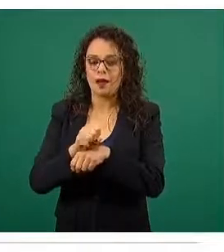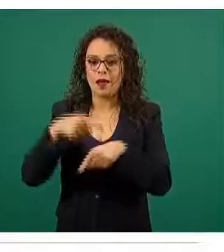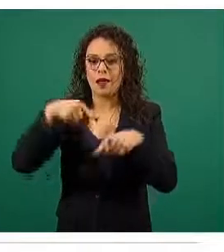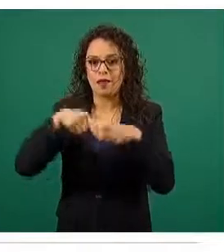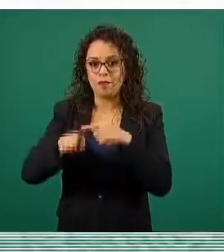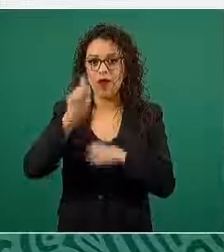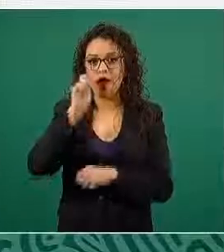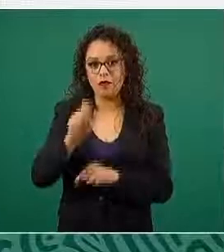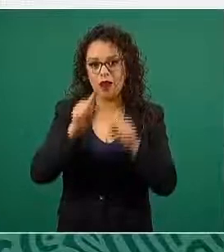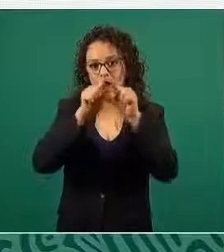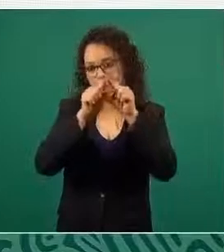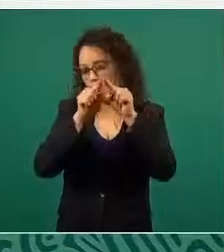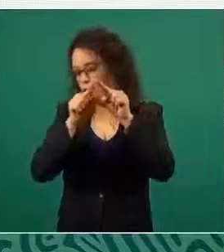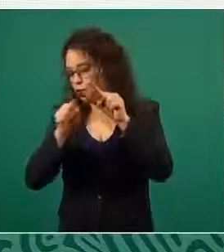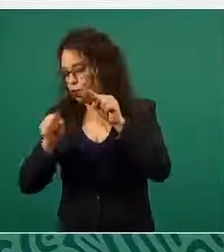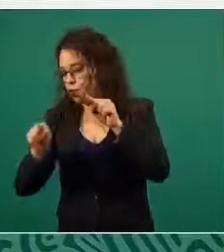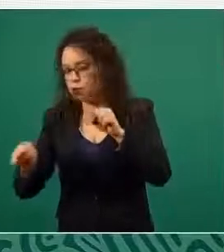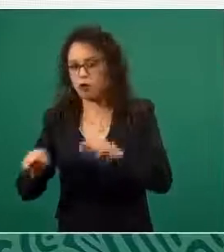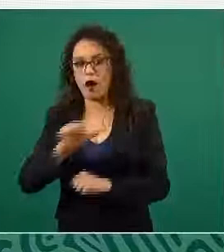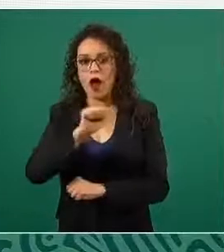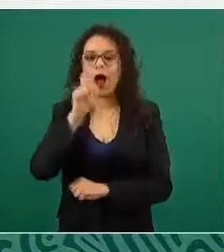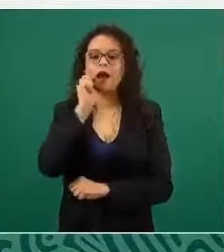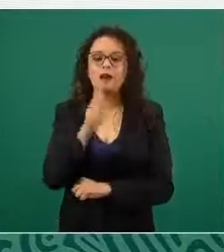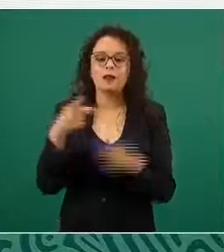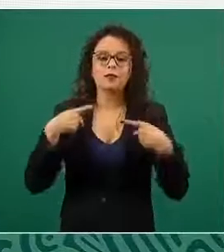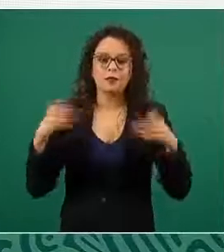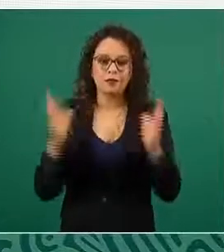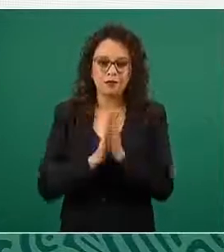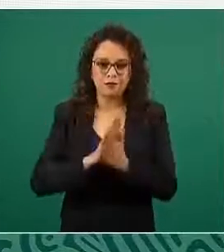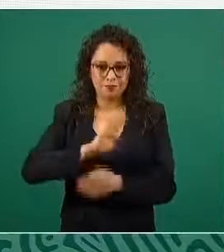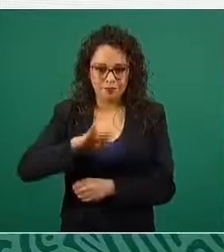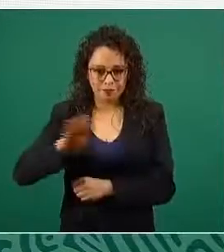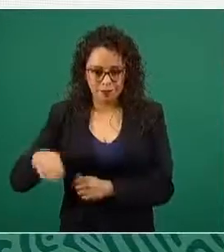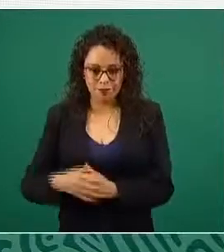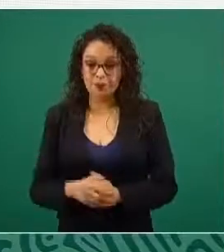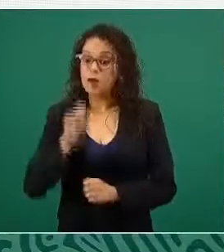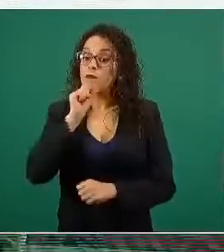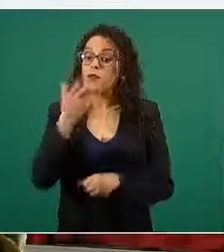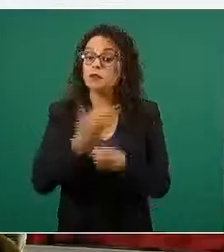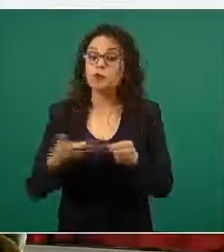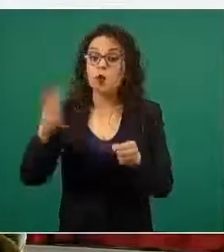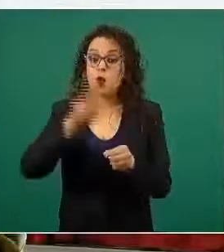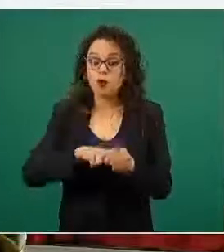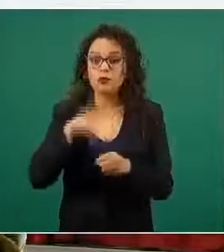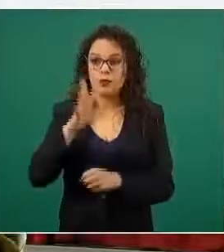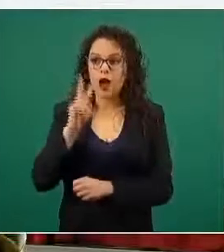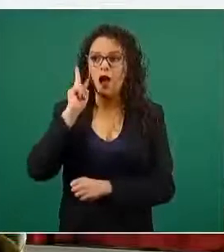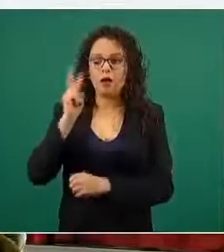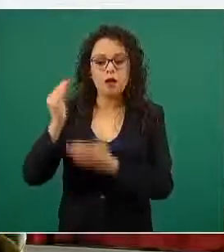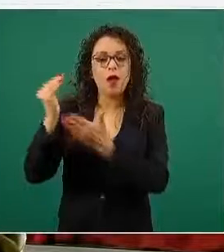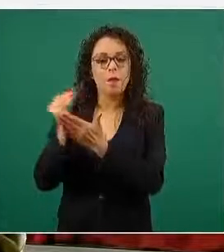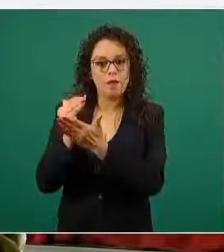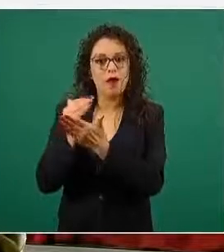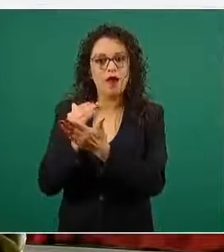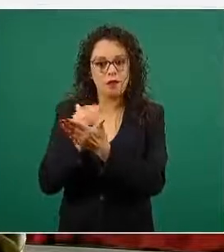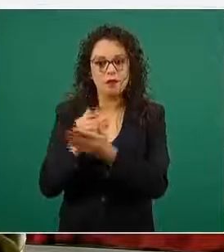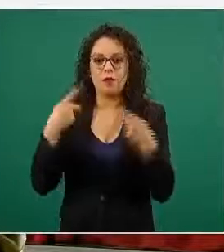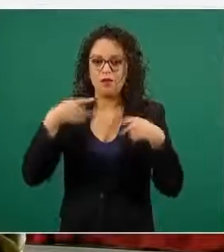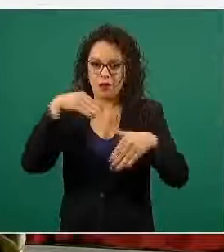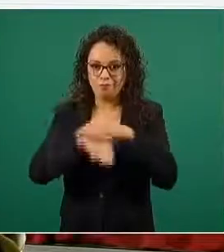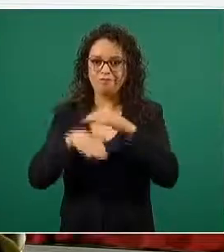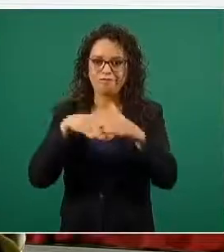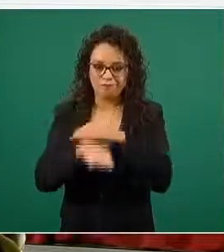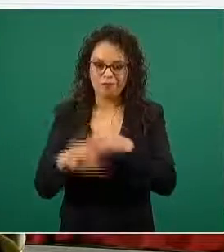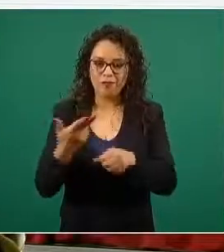de las defunciones. La siguiente, hospitalizaciones, también ya se ve los primeros días de descenso de las hospitalizaciones. En